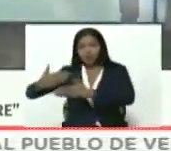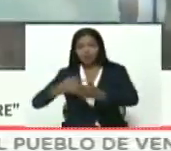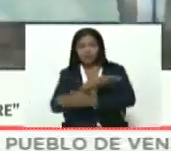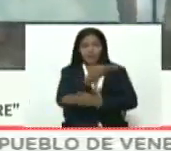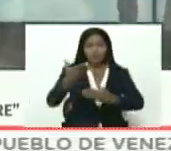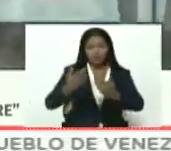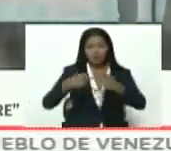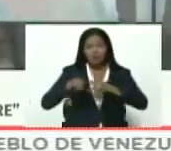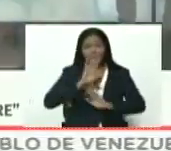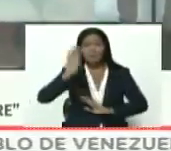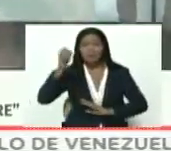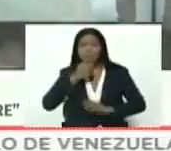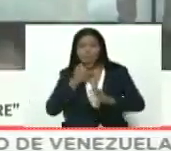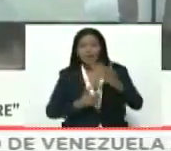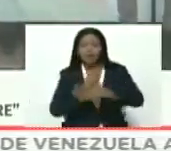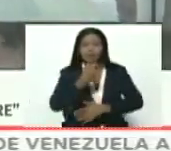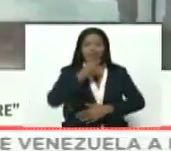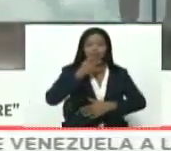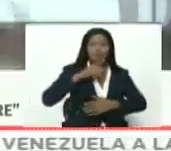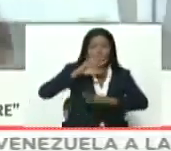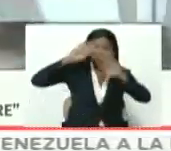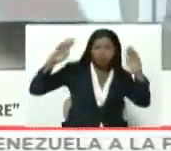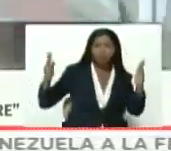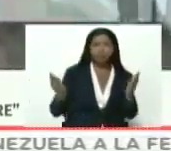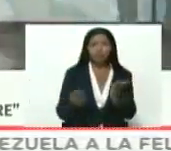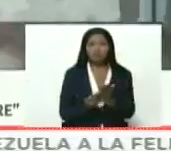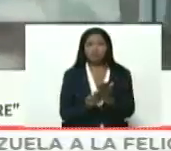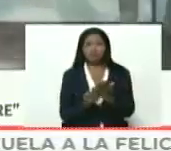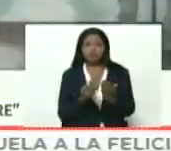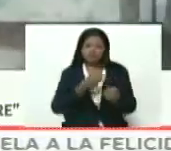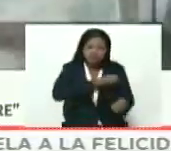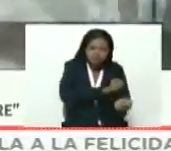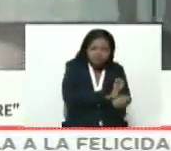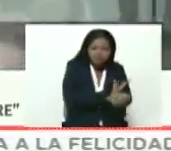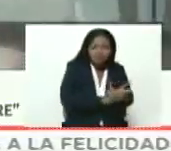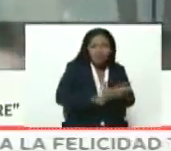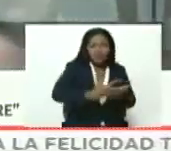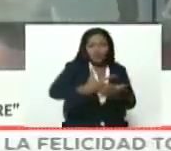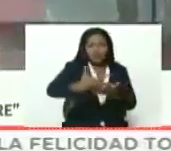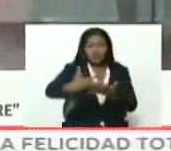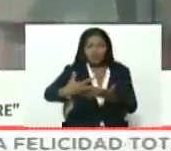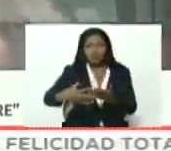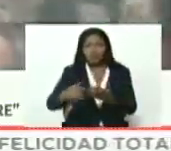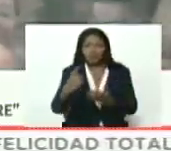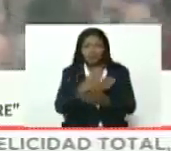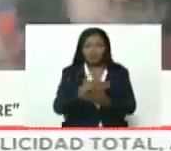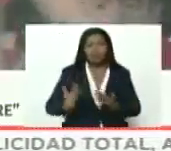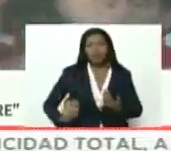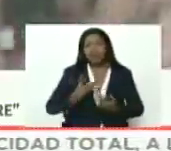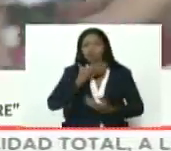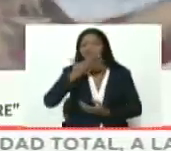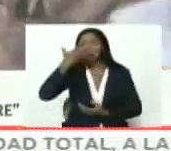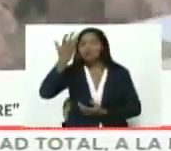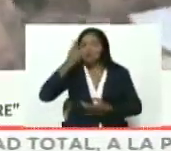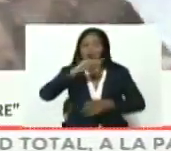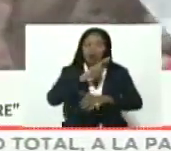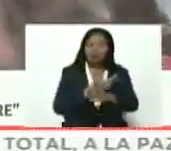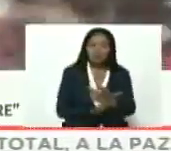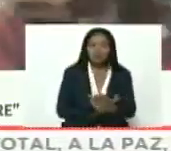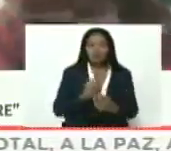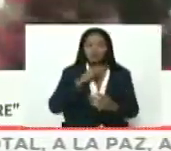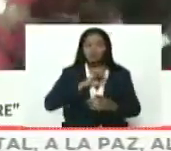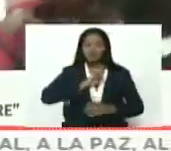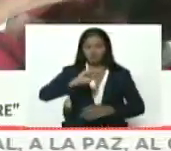el país más bello del mundo, que me corre por las venas y quiero gritar bien duro que yo soy